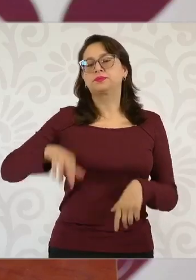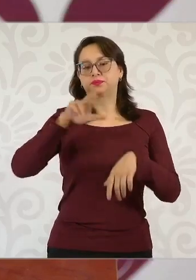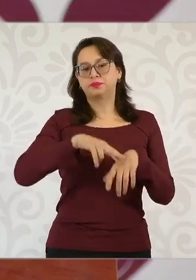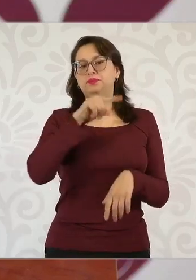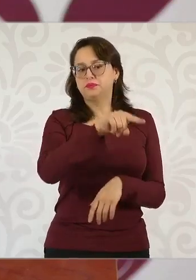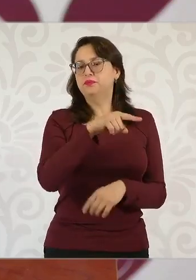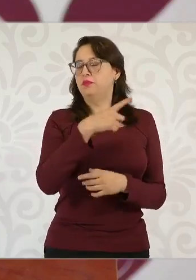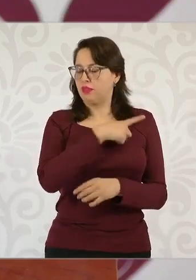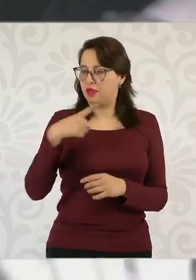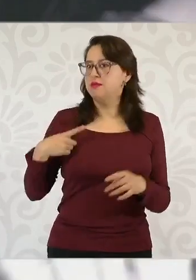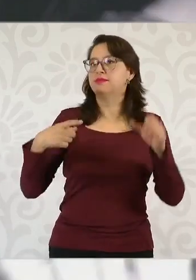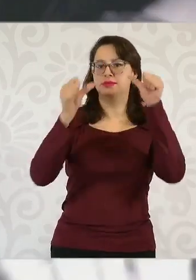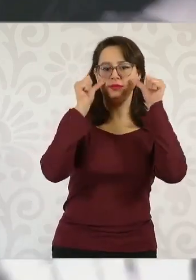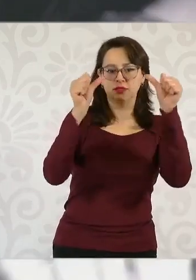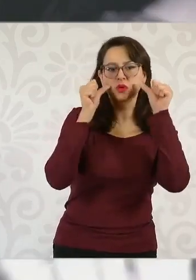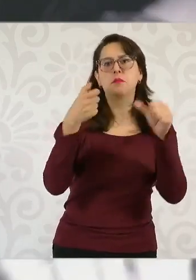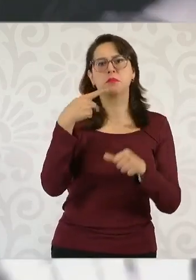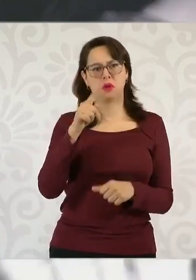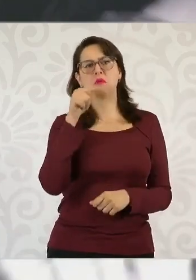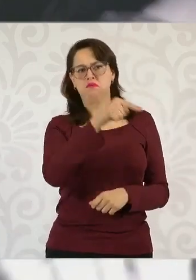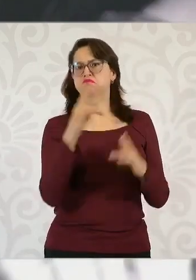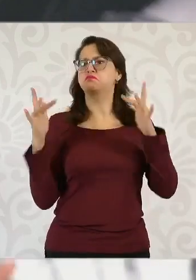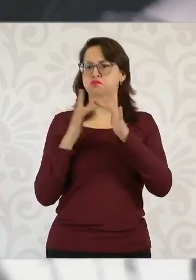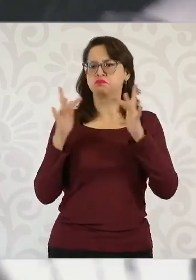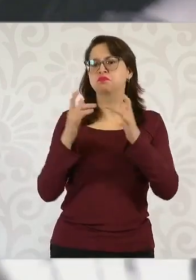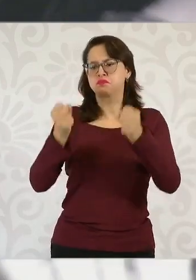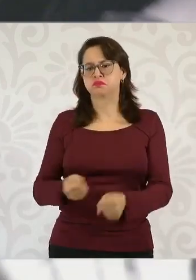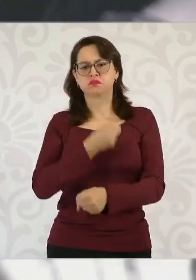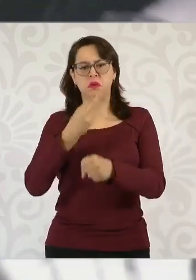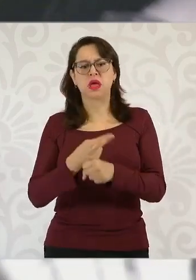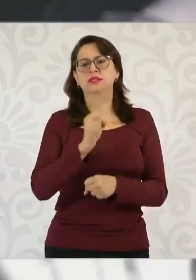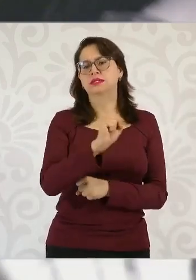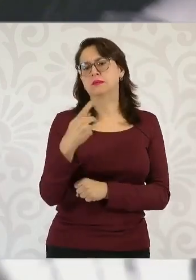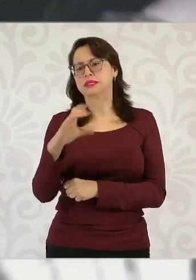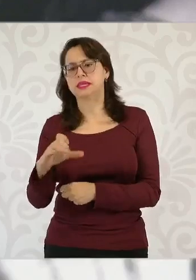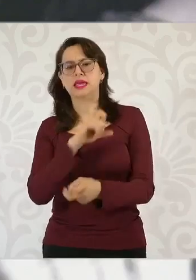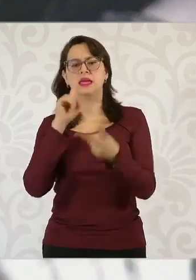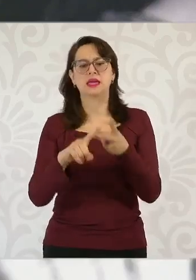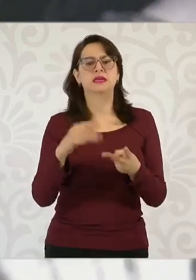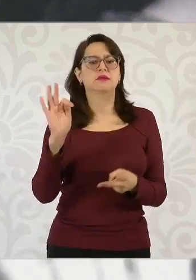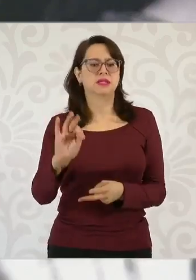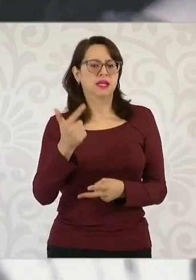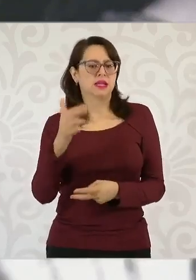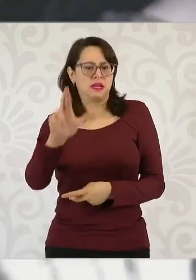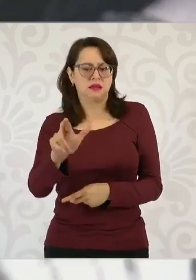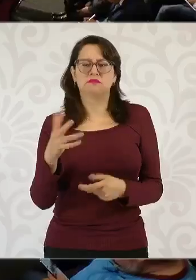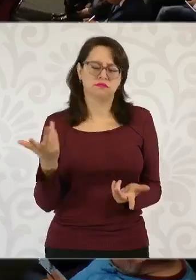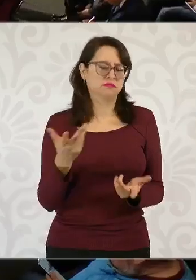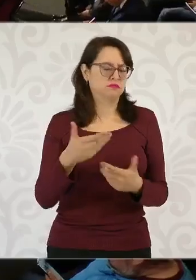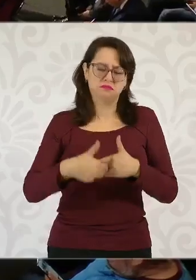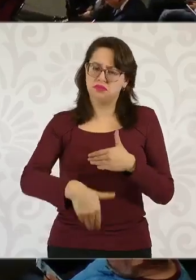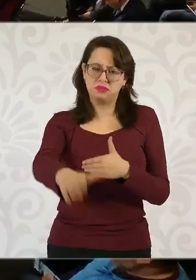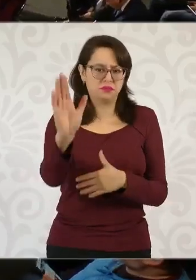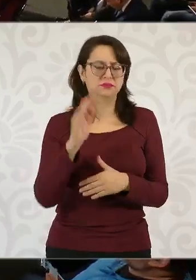de Seguridad y con la Fiscalía General de la República si es necesario atraer el caso. Lo están revisando.